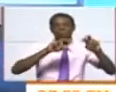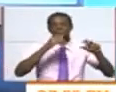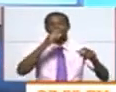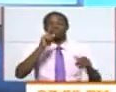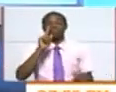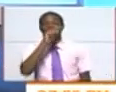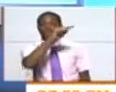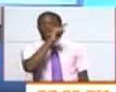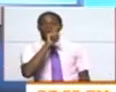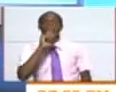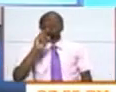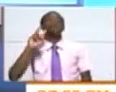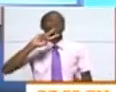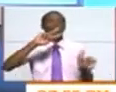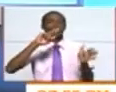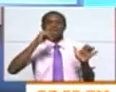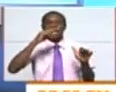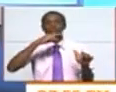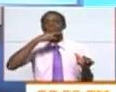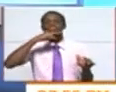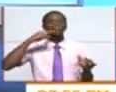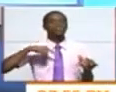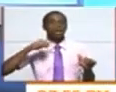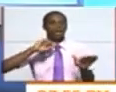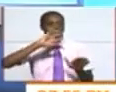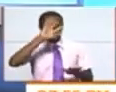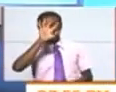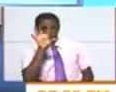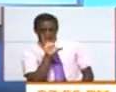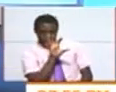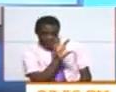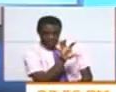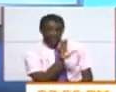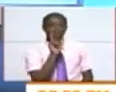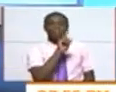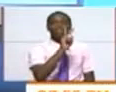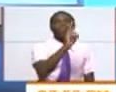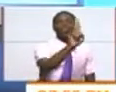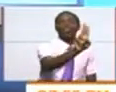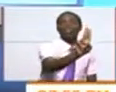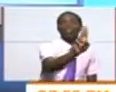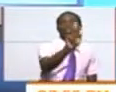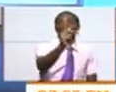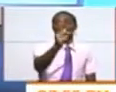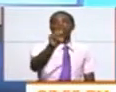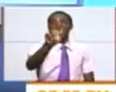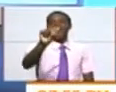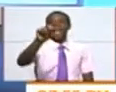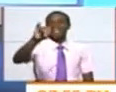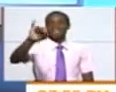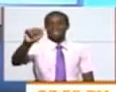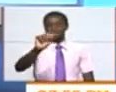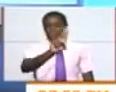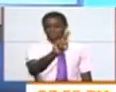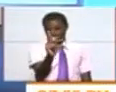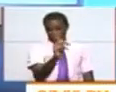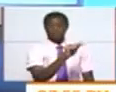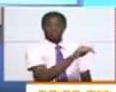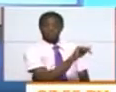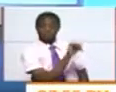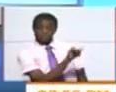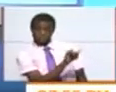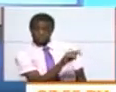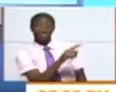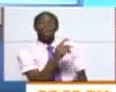Ucrania. Ucrania. En Ucrania duró aproximadamente 90 días. Mismas